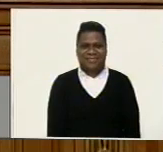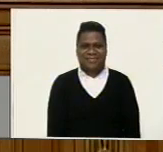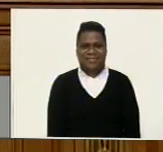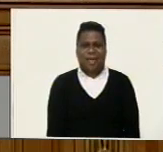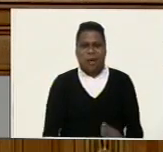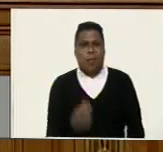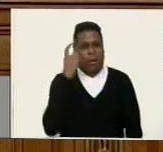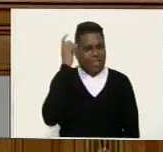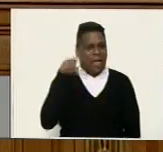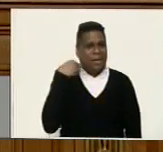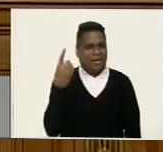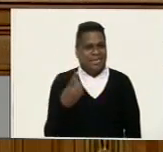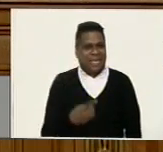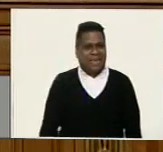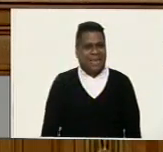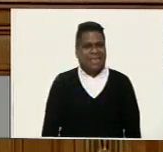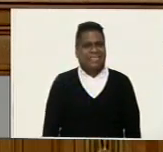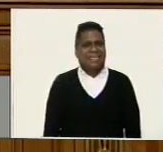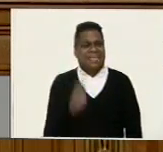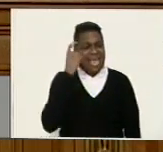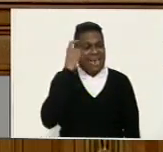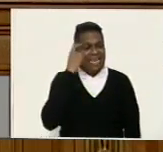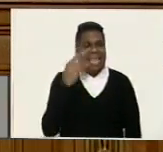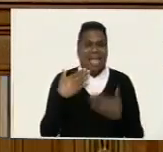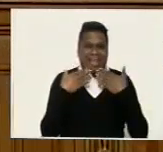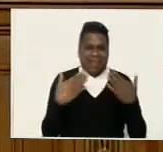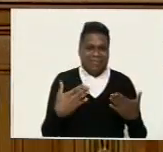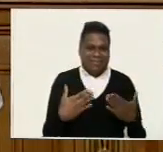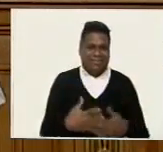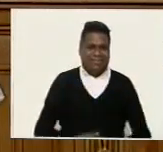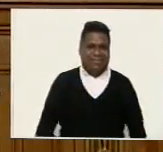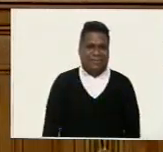mañana, que es el Día Nacional del Periodismo. Muchísimas gracias.